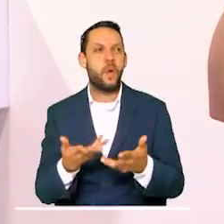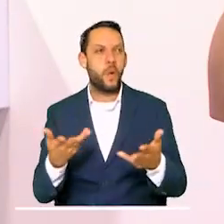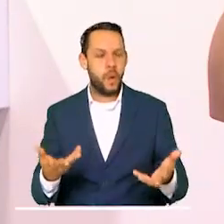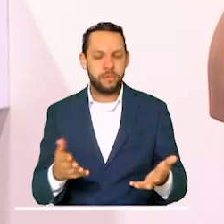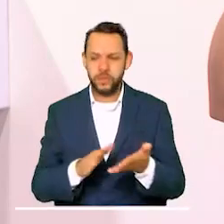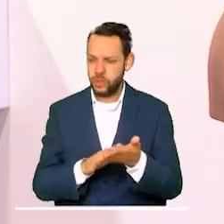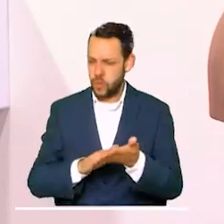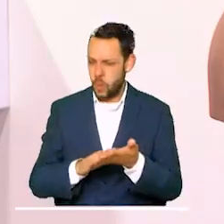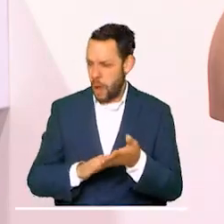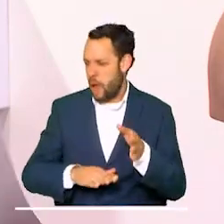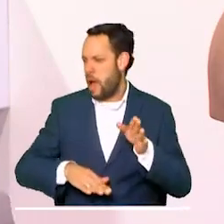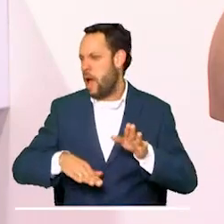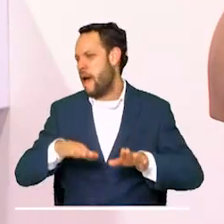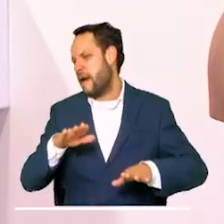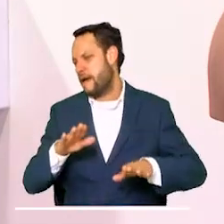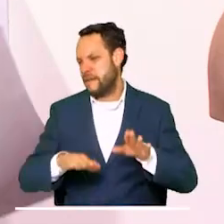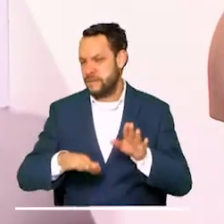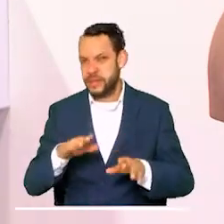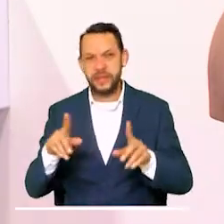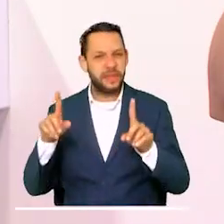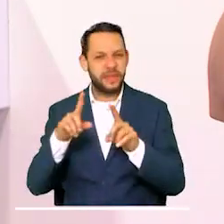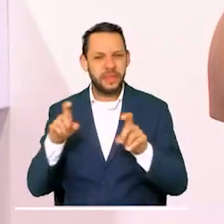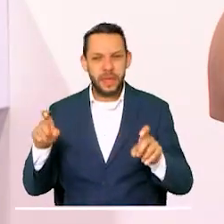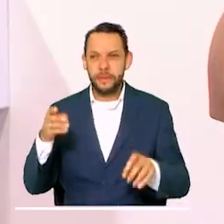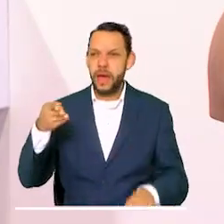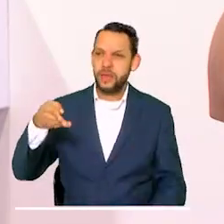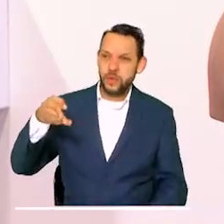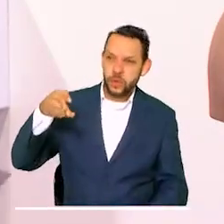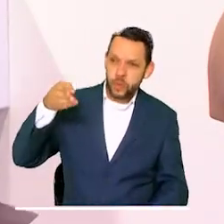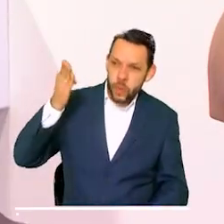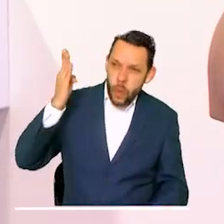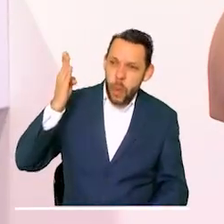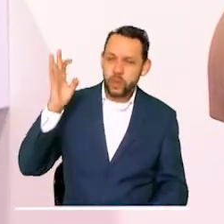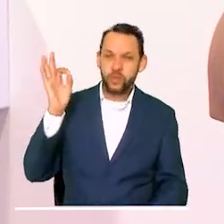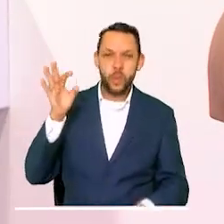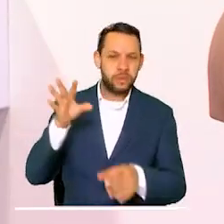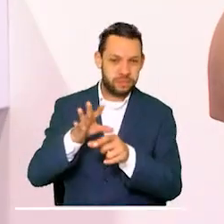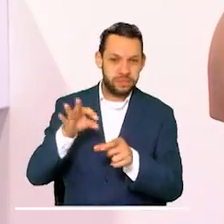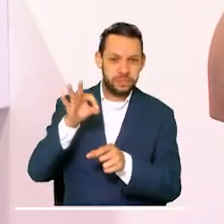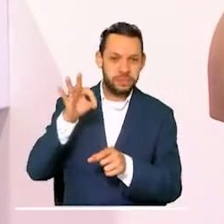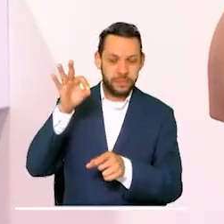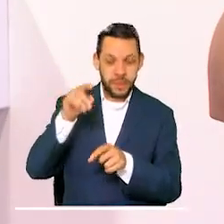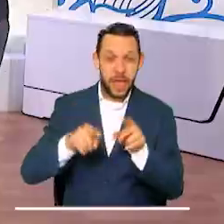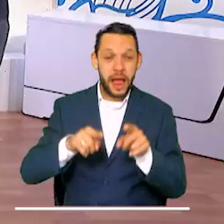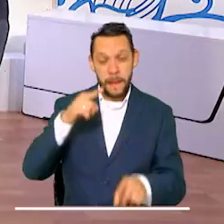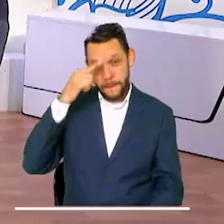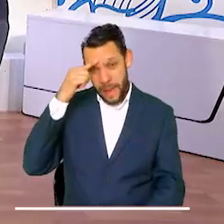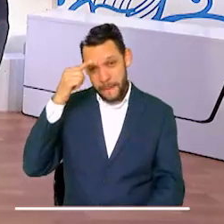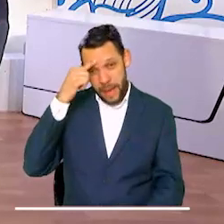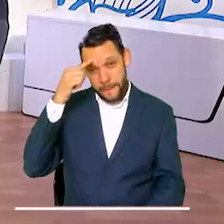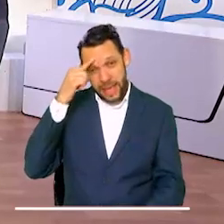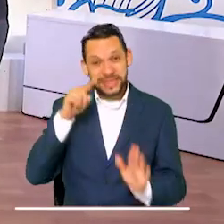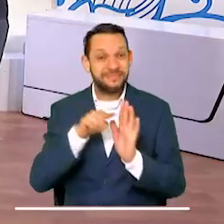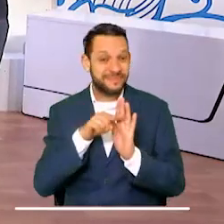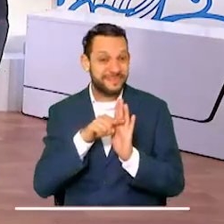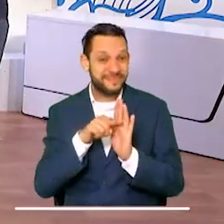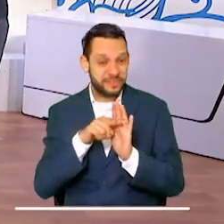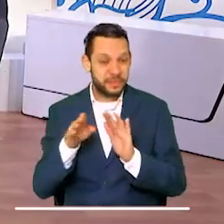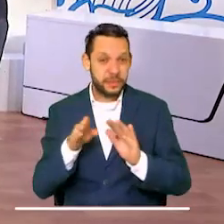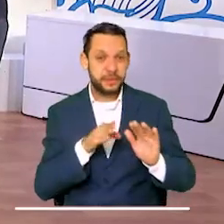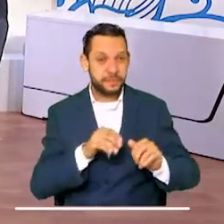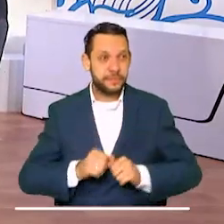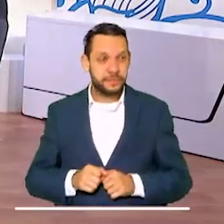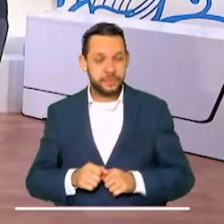de pronto también espiritual, más mística, también de, claro, de rendirse. Sí. Y no solo en la salud, Cris, incluso las